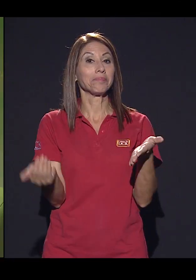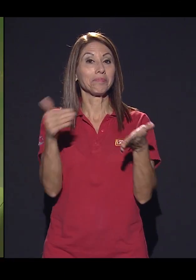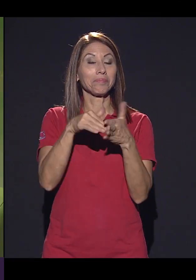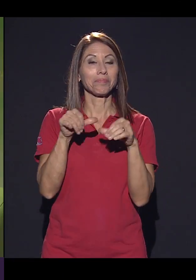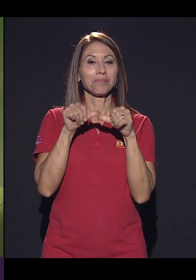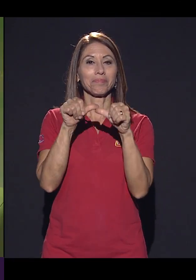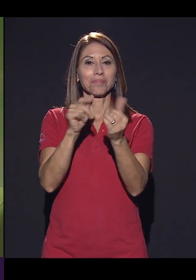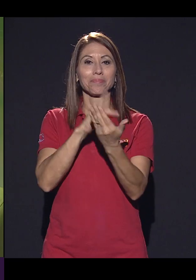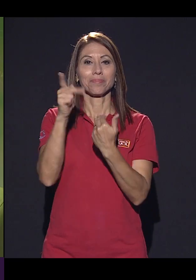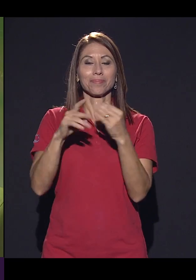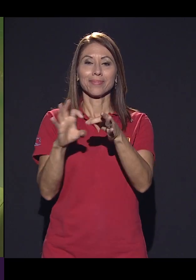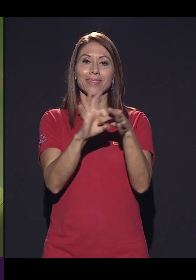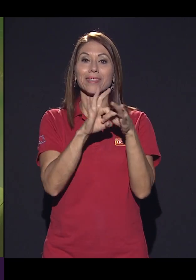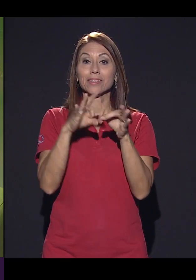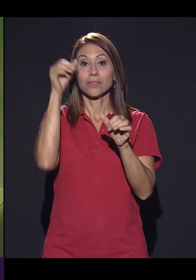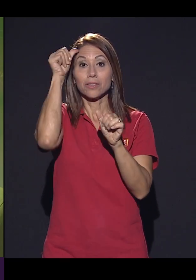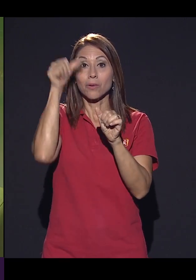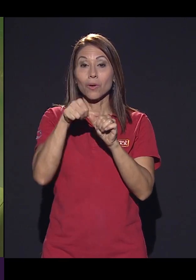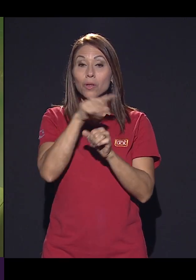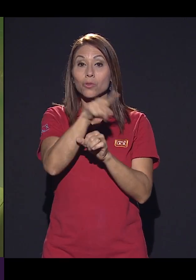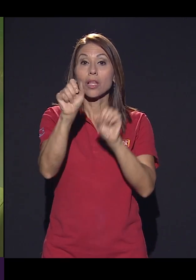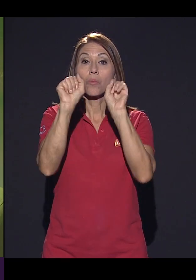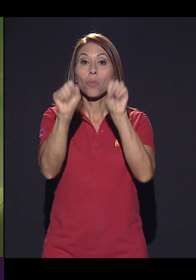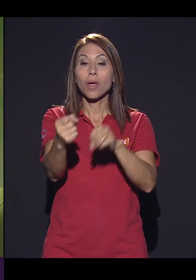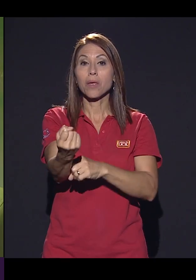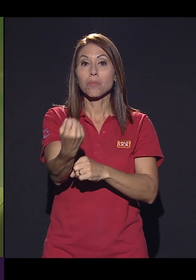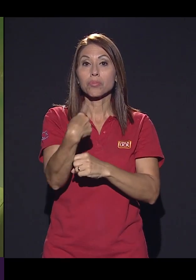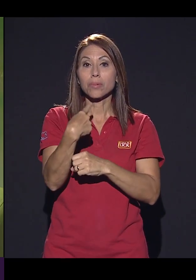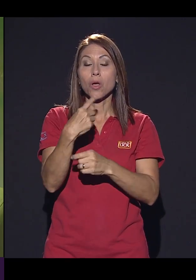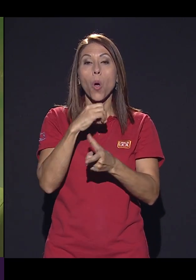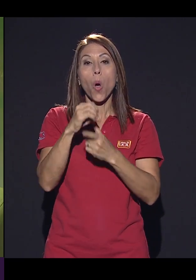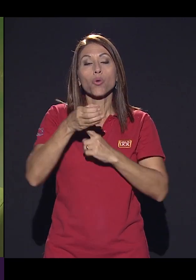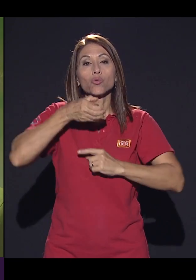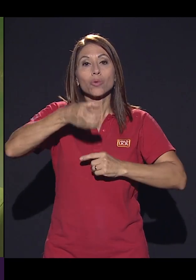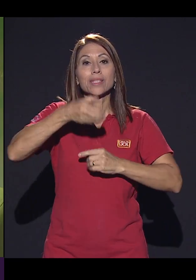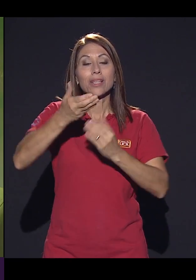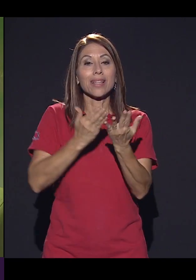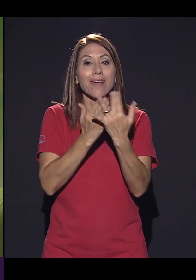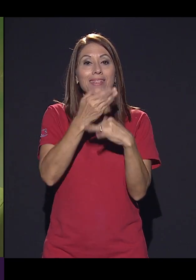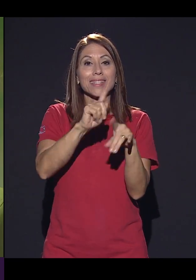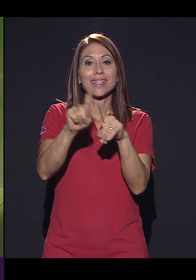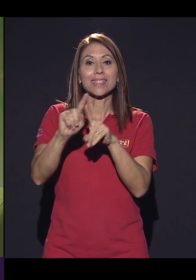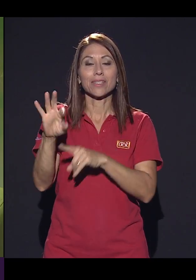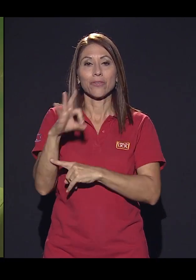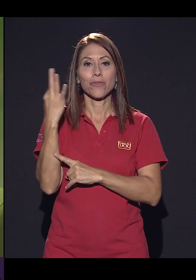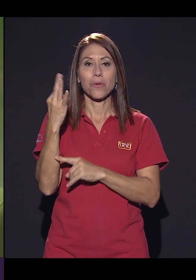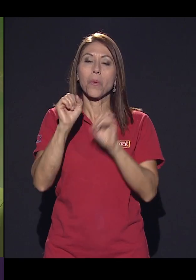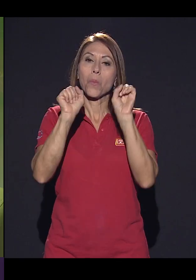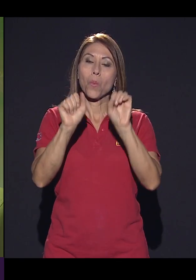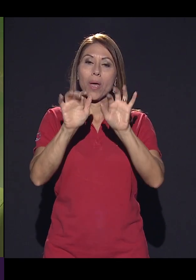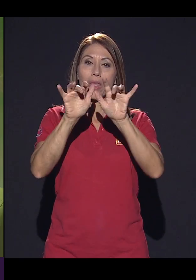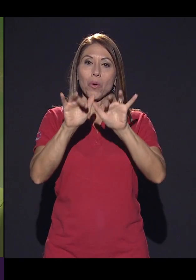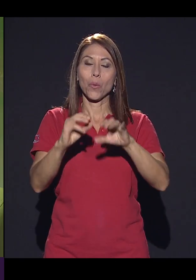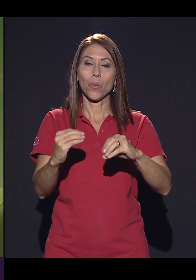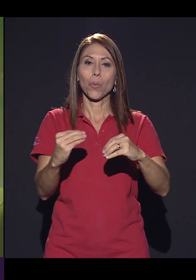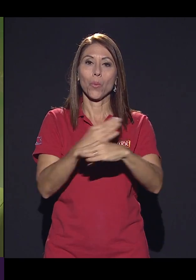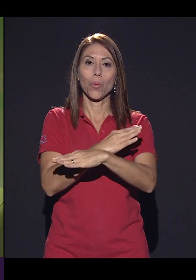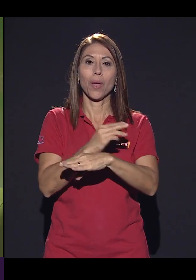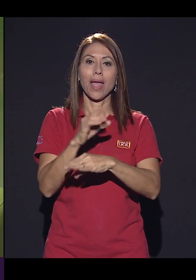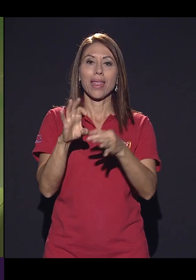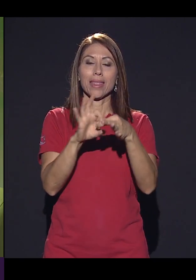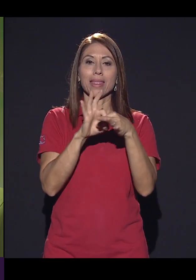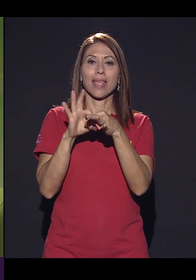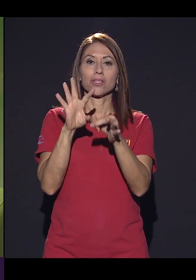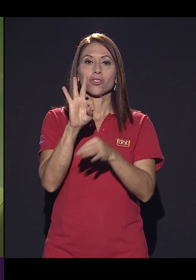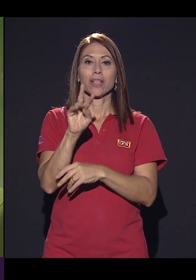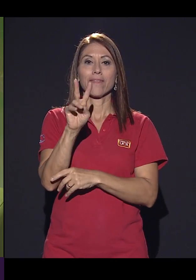Estamos de regreso en Nexos. Recuerde que usted puede hacernos sus consultas y sugerencias a través de distintos medios. Nos puede escribir un correo